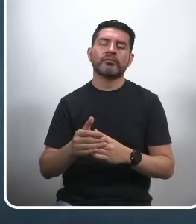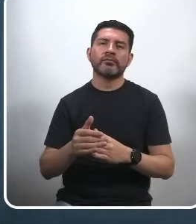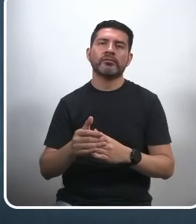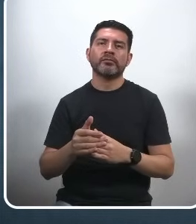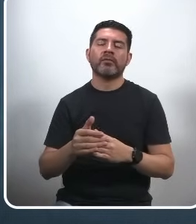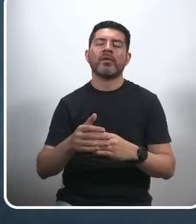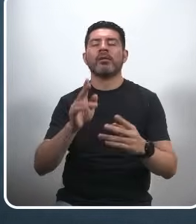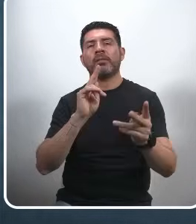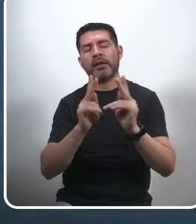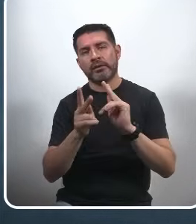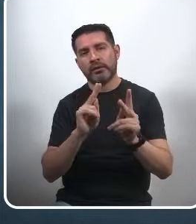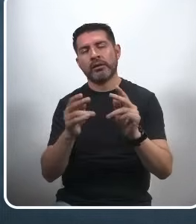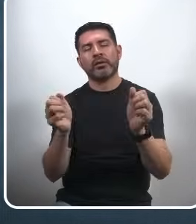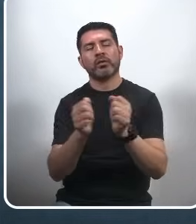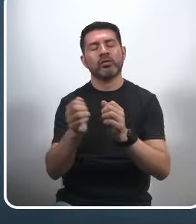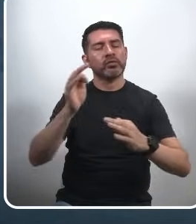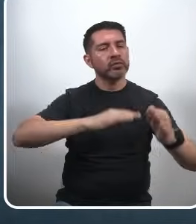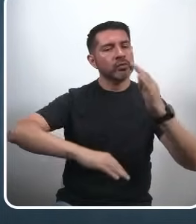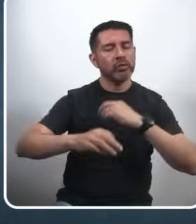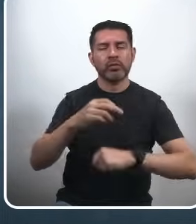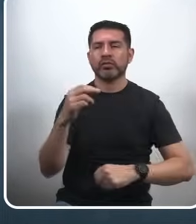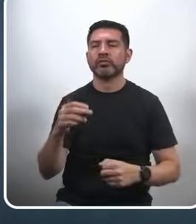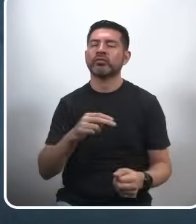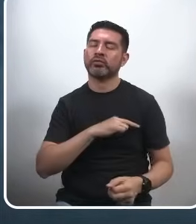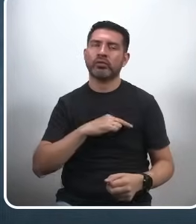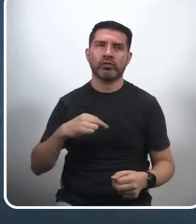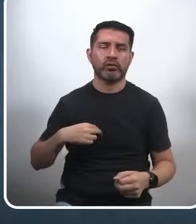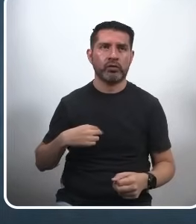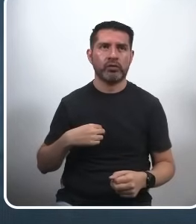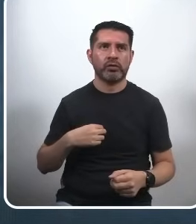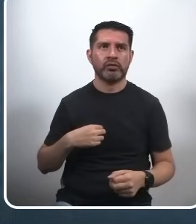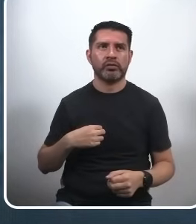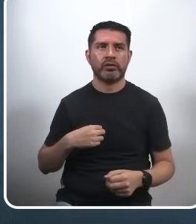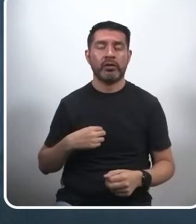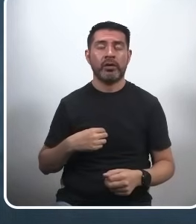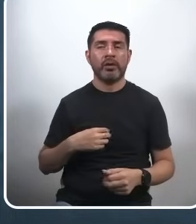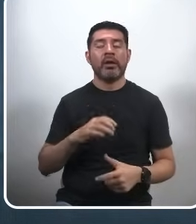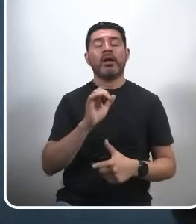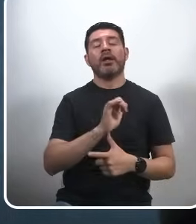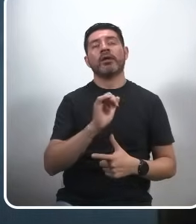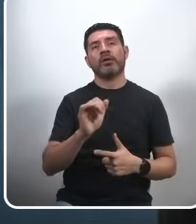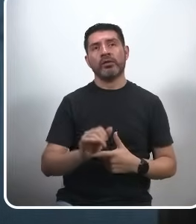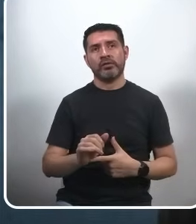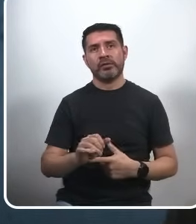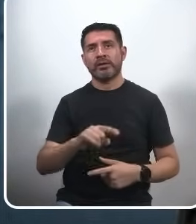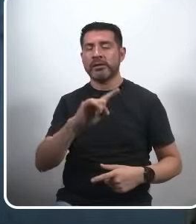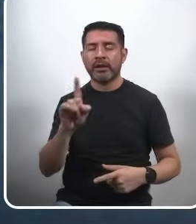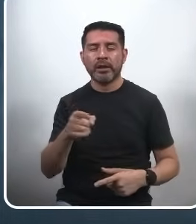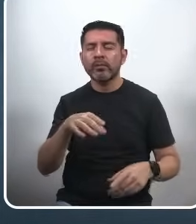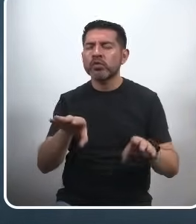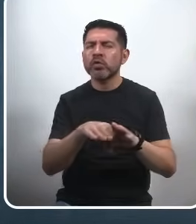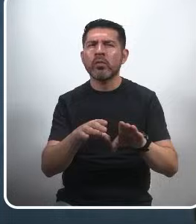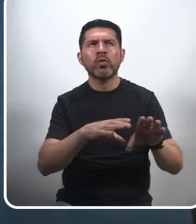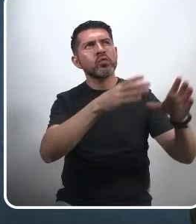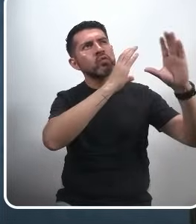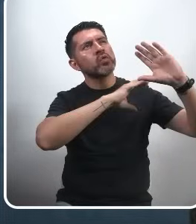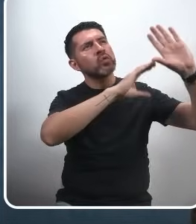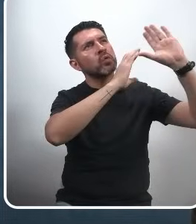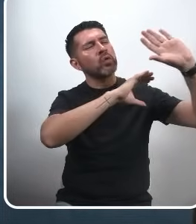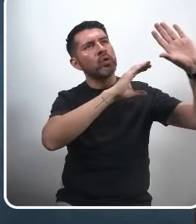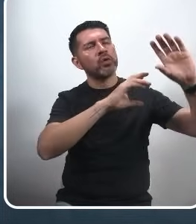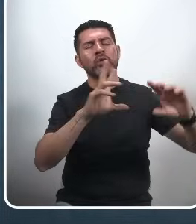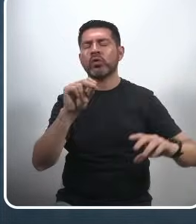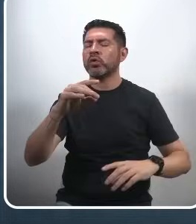pasaje! ¡Wow! Luego el verso 6 dice: entonces seremos un coro, no solo nuestras